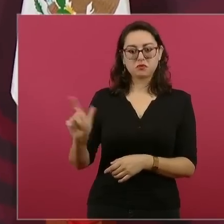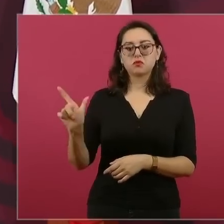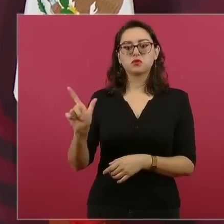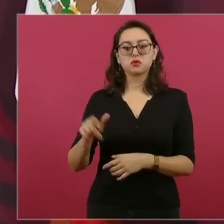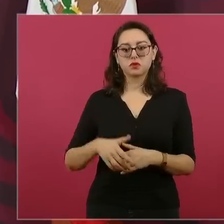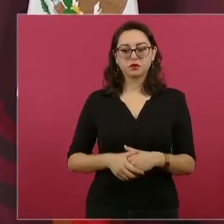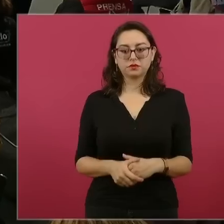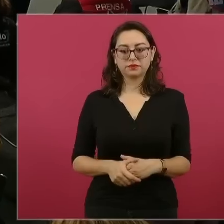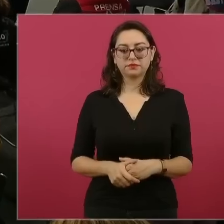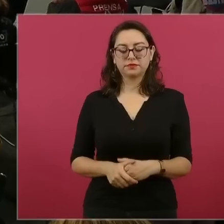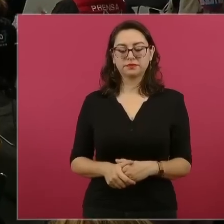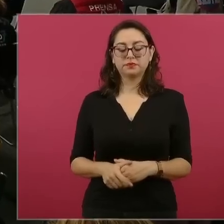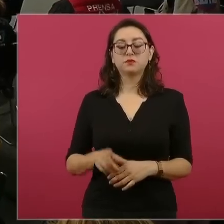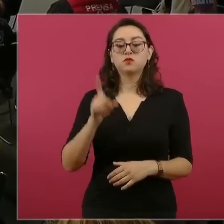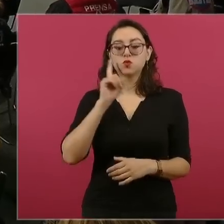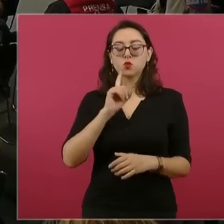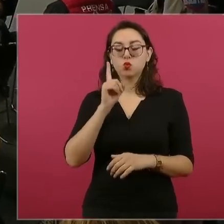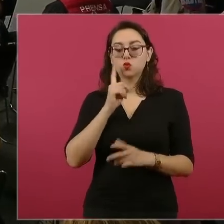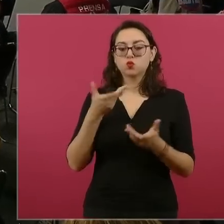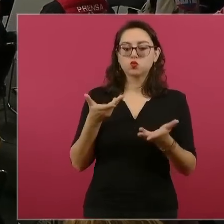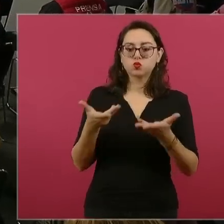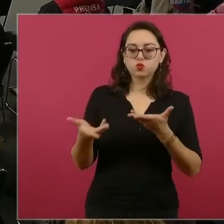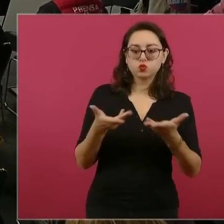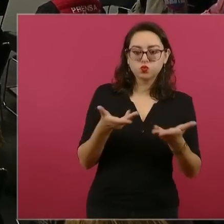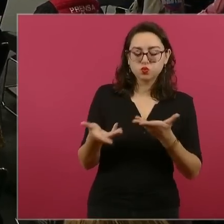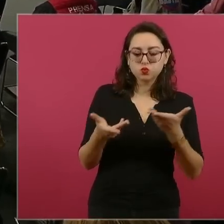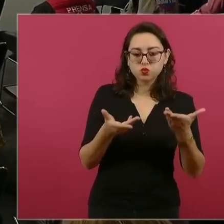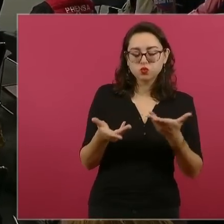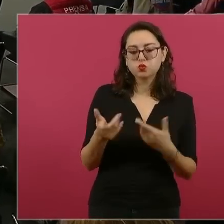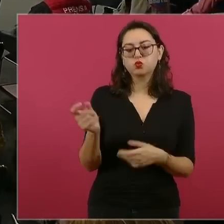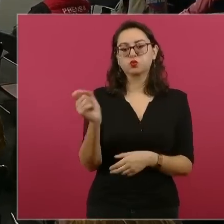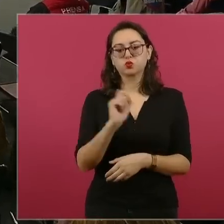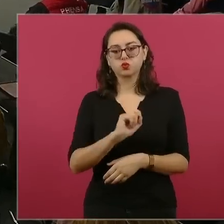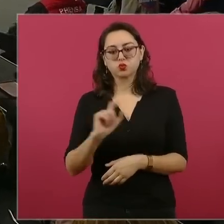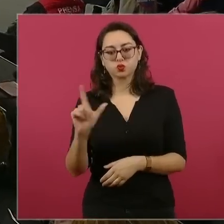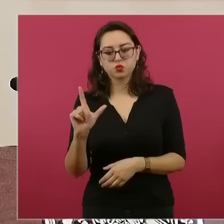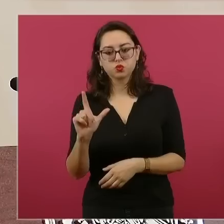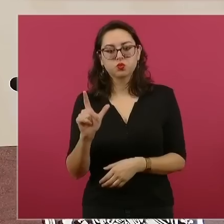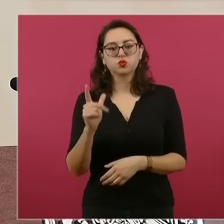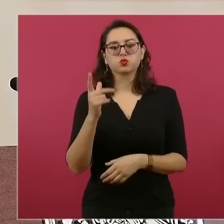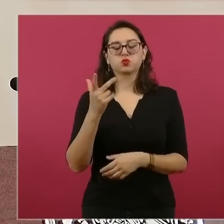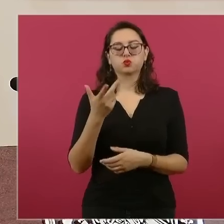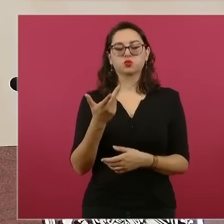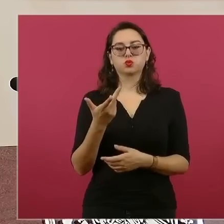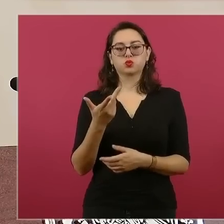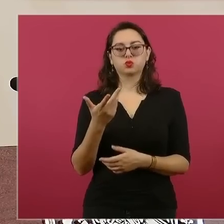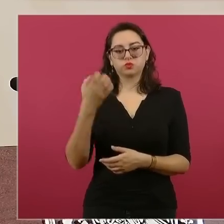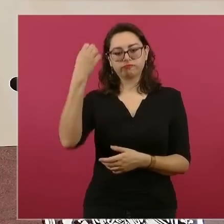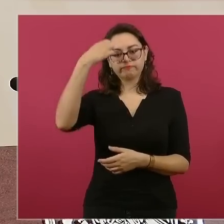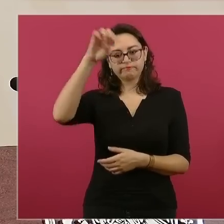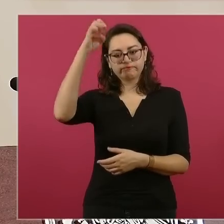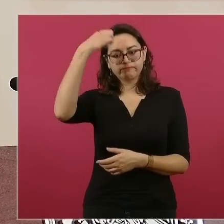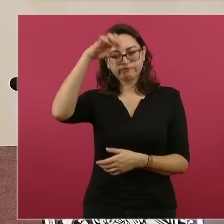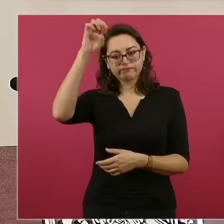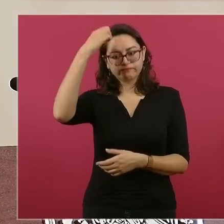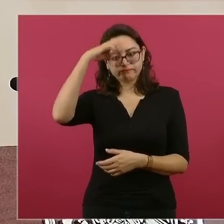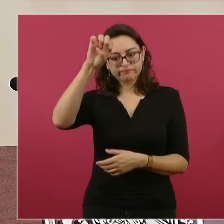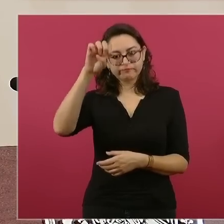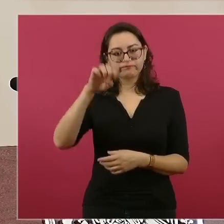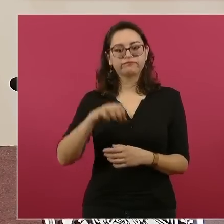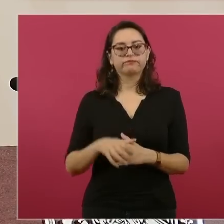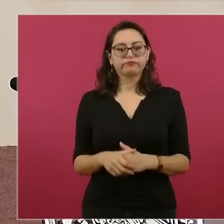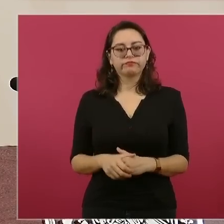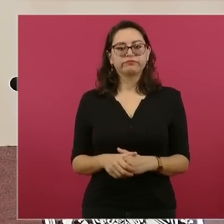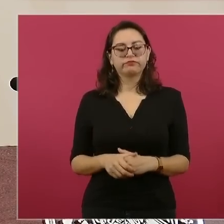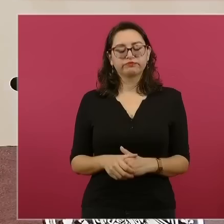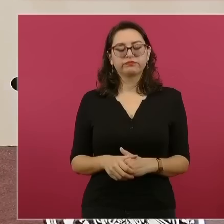muy buena diplomática, muy buena profesional, con mucha experiencia en el